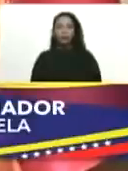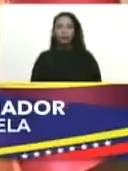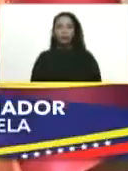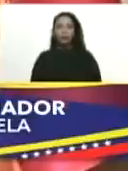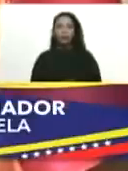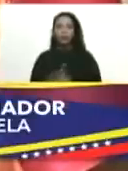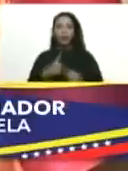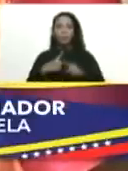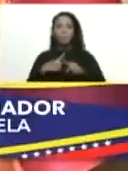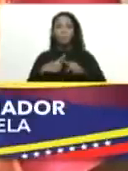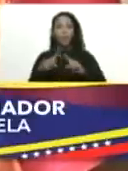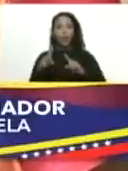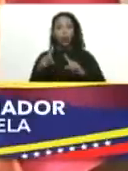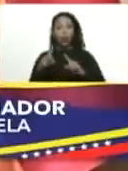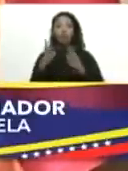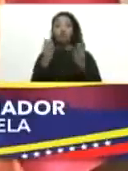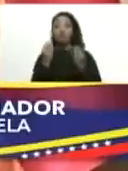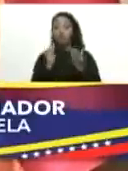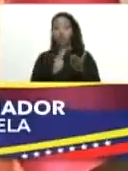Pero como lo dijimos muchas veces,